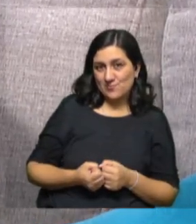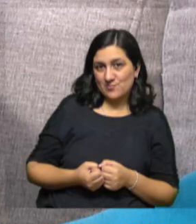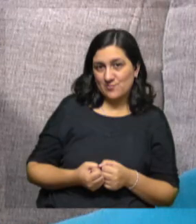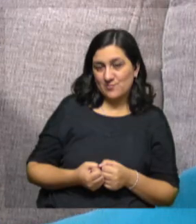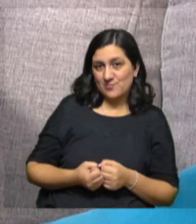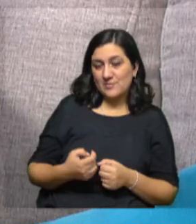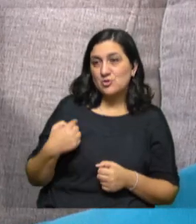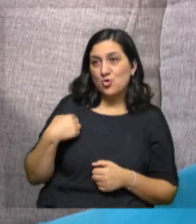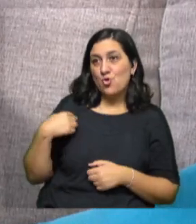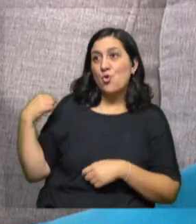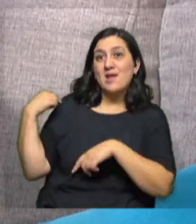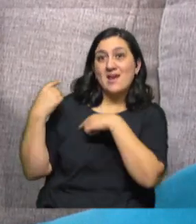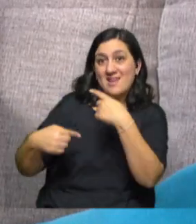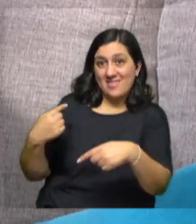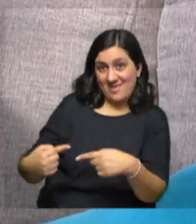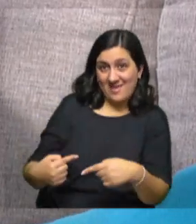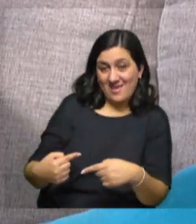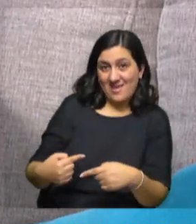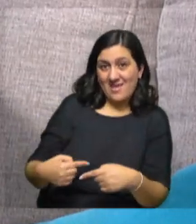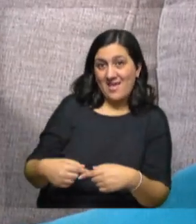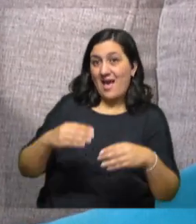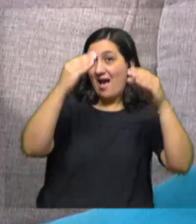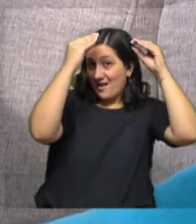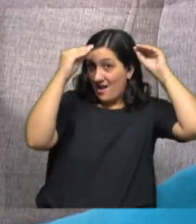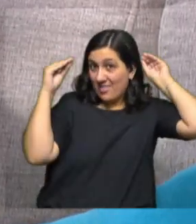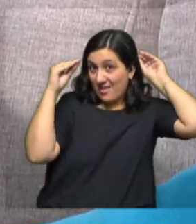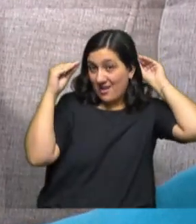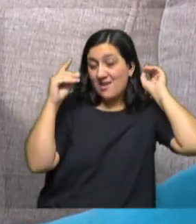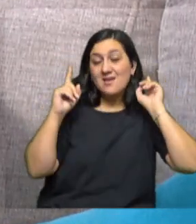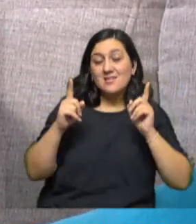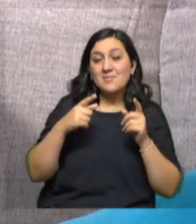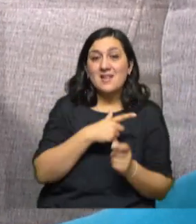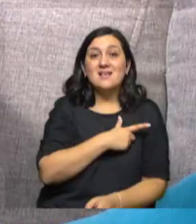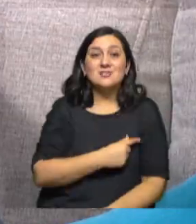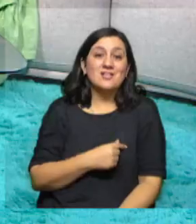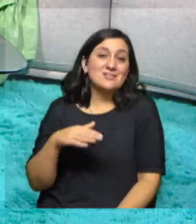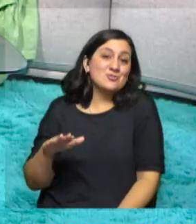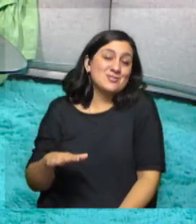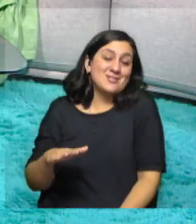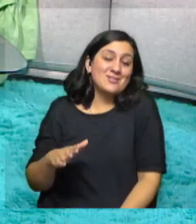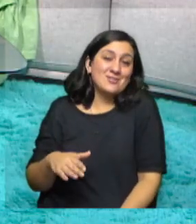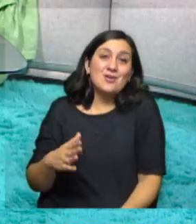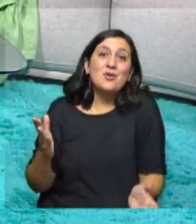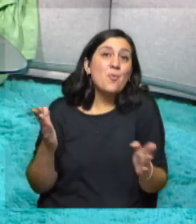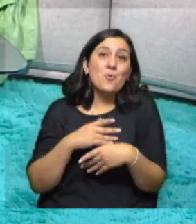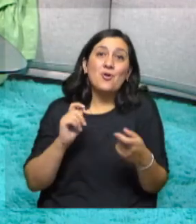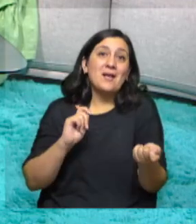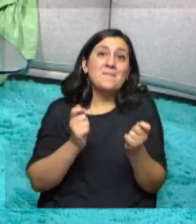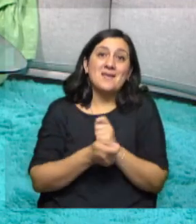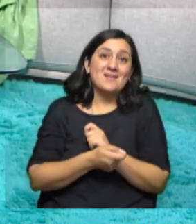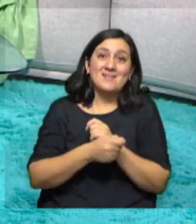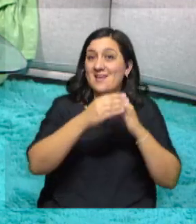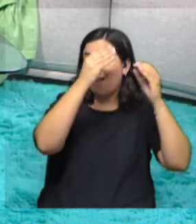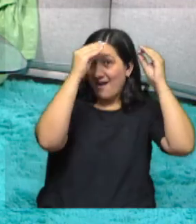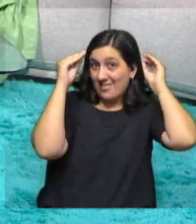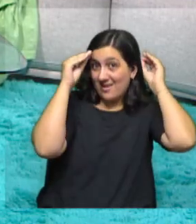Como que lo heredé, ¿no? Heredé a Gardel y a Nacional desde chiquito. Y bueno, y no puedo cambiar ni a Gardel ni a Nacional. Y